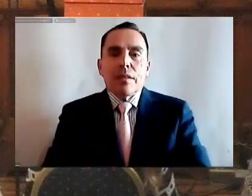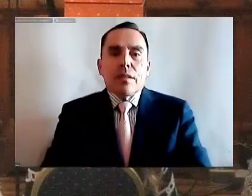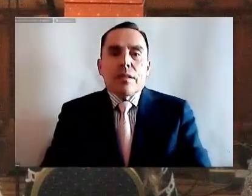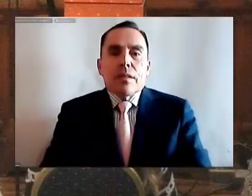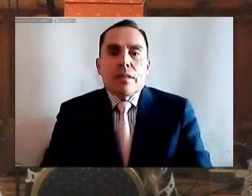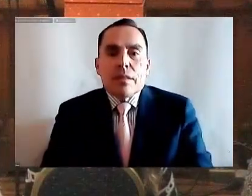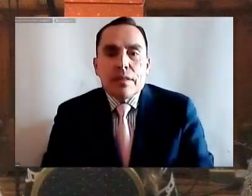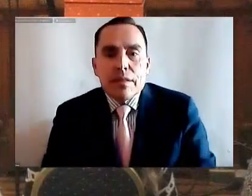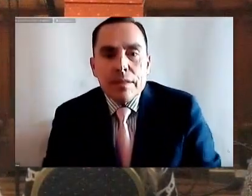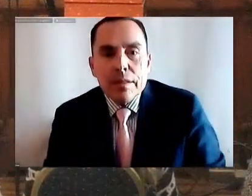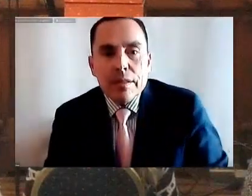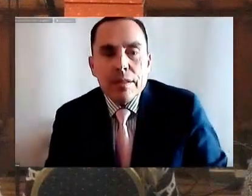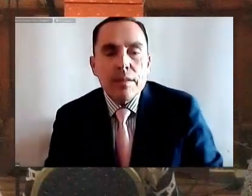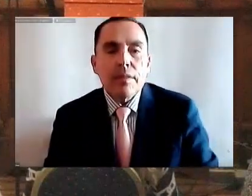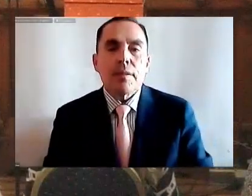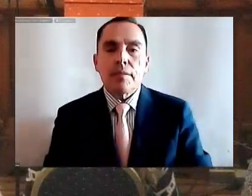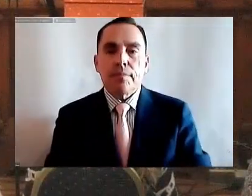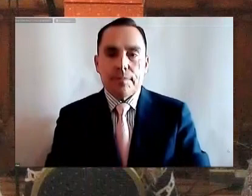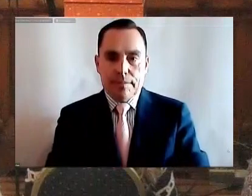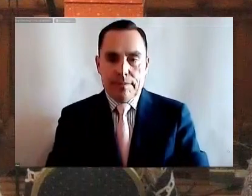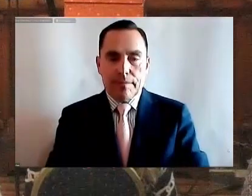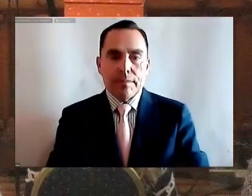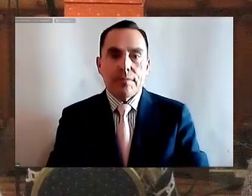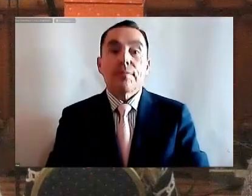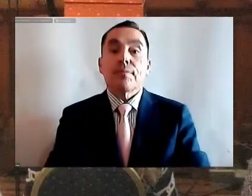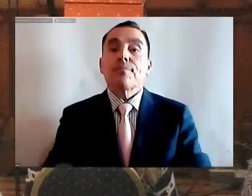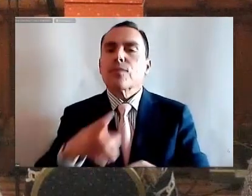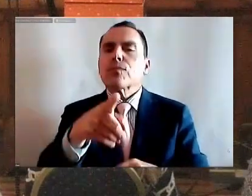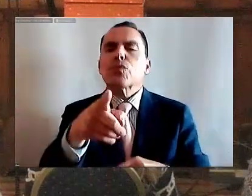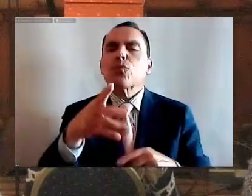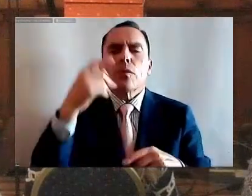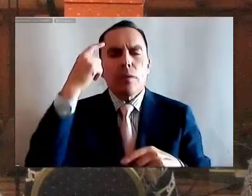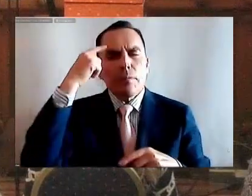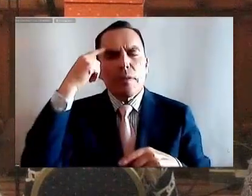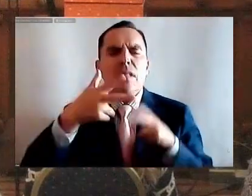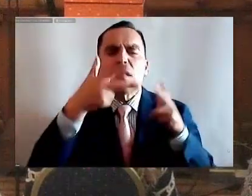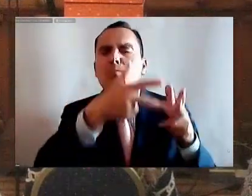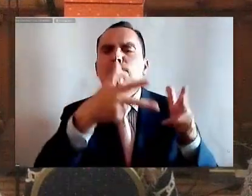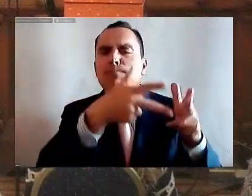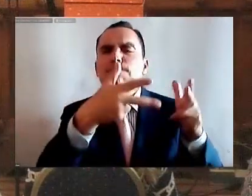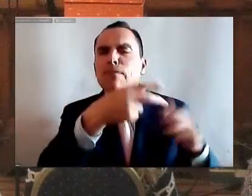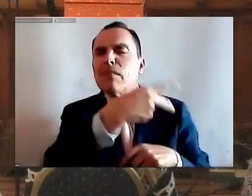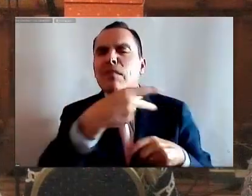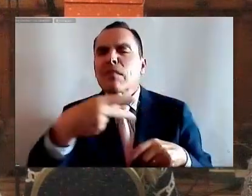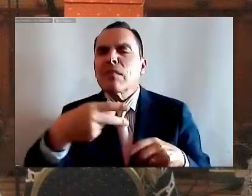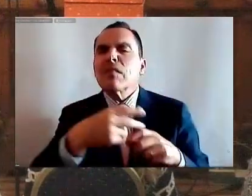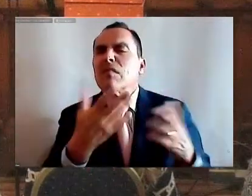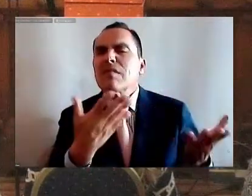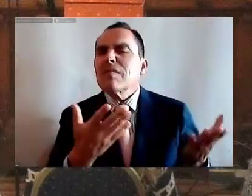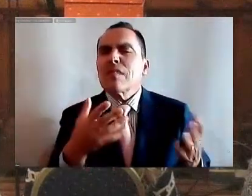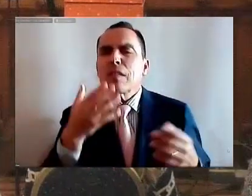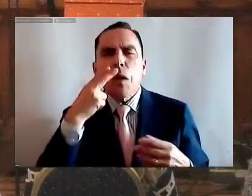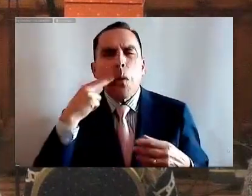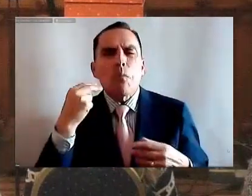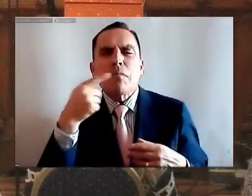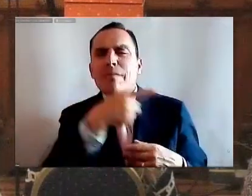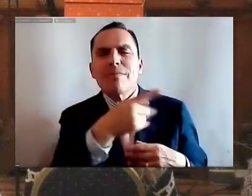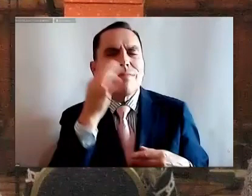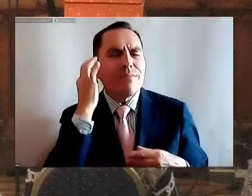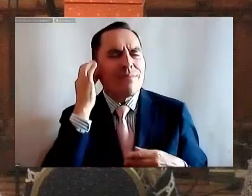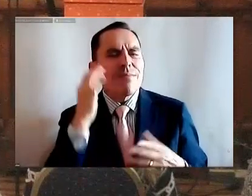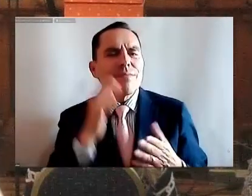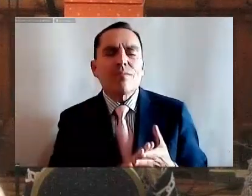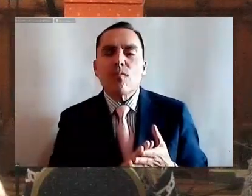sexista? Sí, mira, me parece que es un tema muy, muy interesante, porque en el fondo el